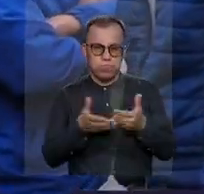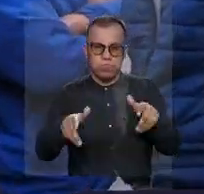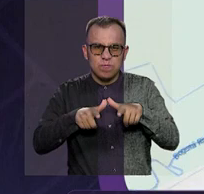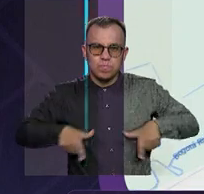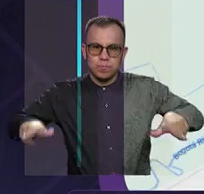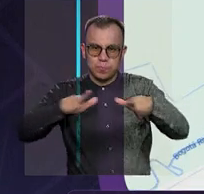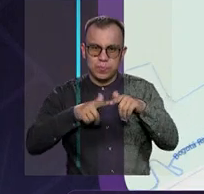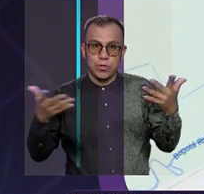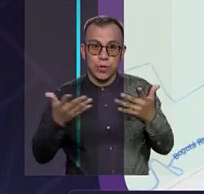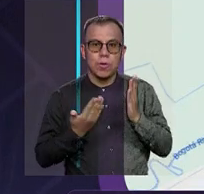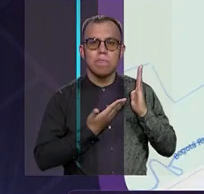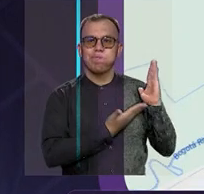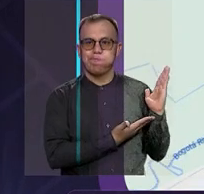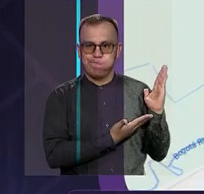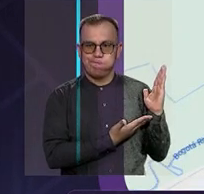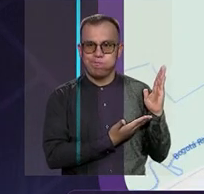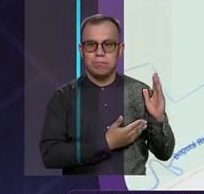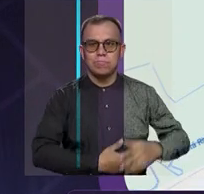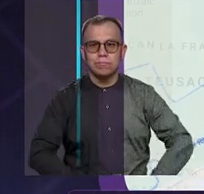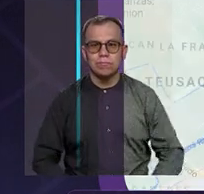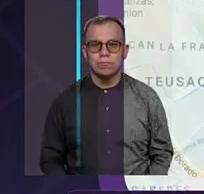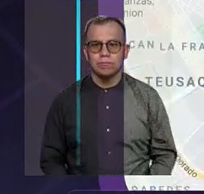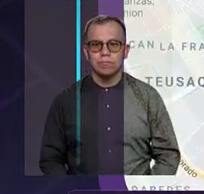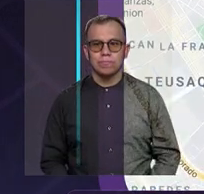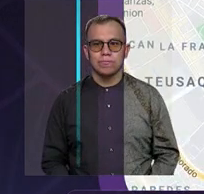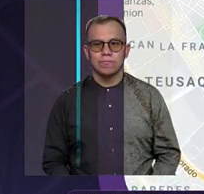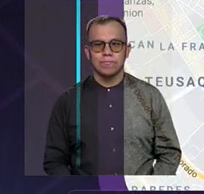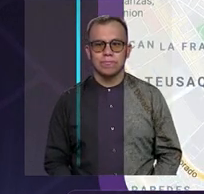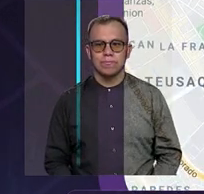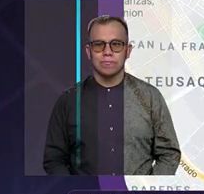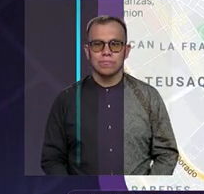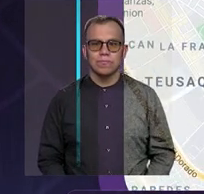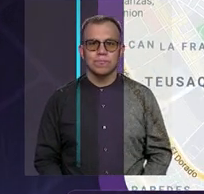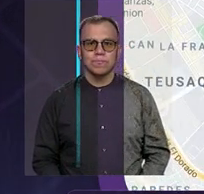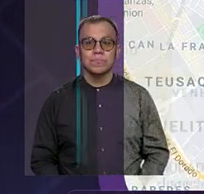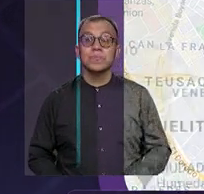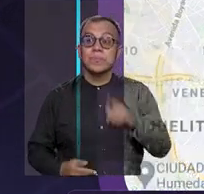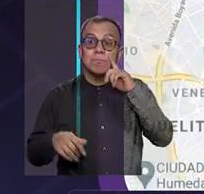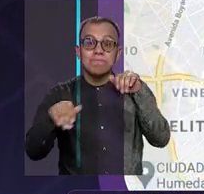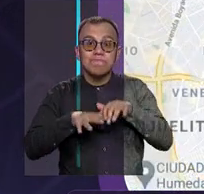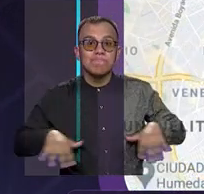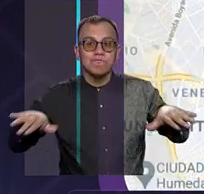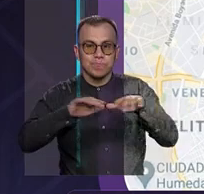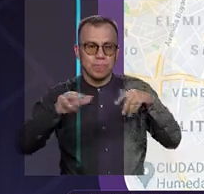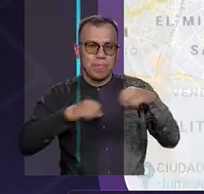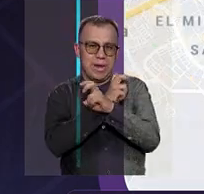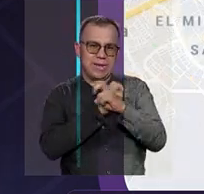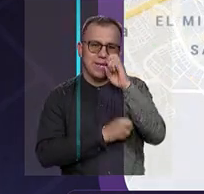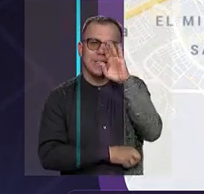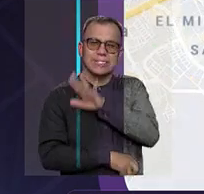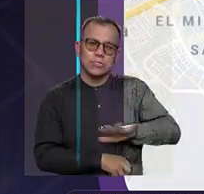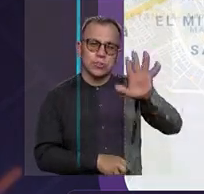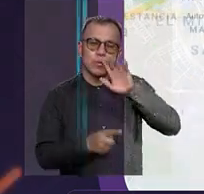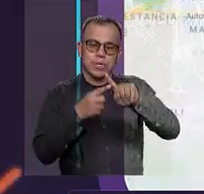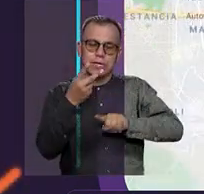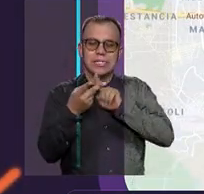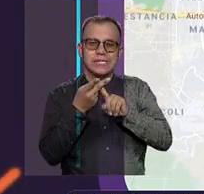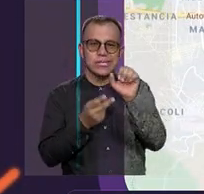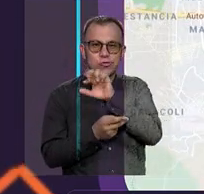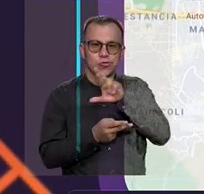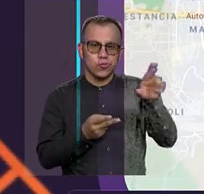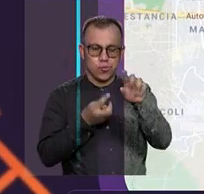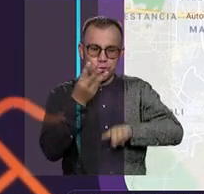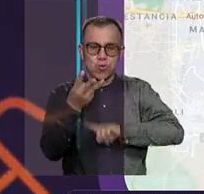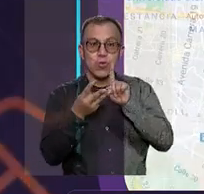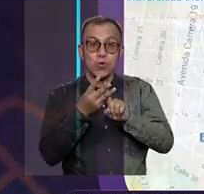siguientes puntos: Aeropuerto Internacional El Dorado, Monumento a los Héroes Caídos, Parque Nacional, Portal del Sur, Universidad